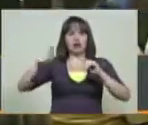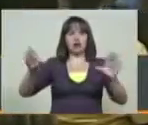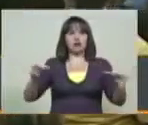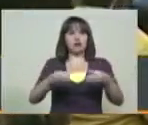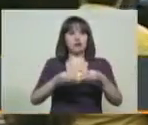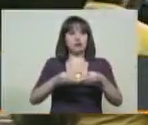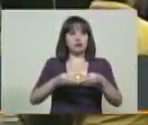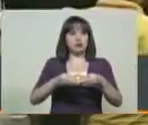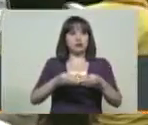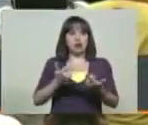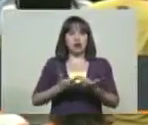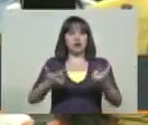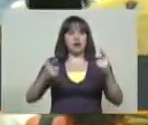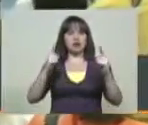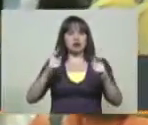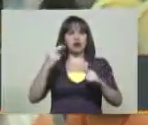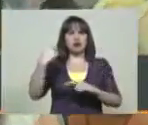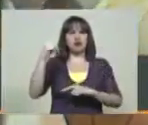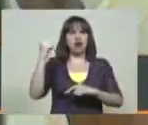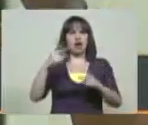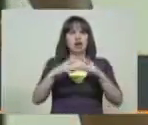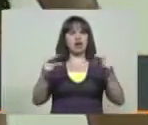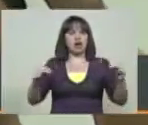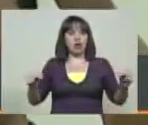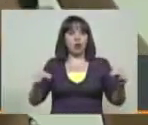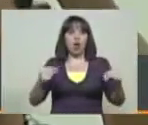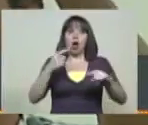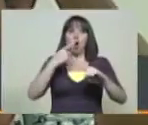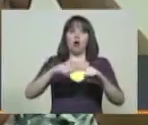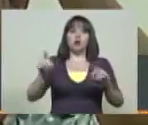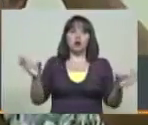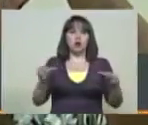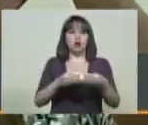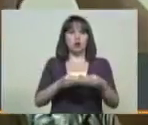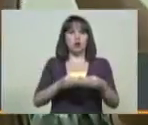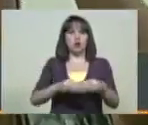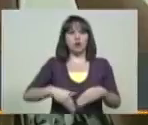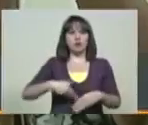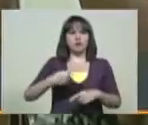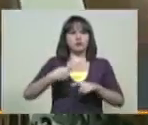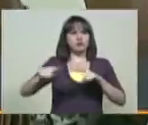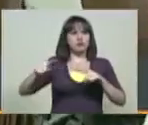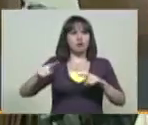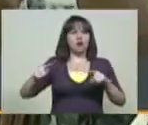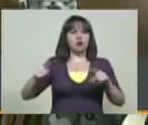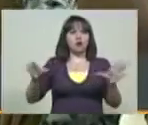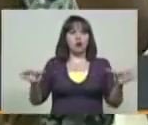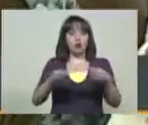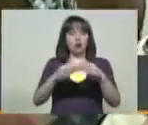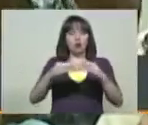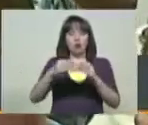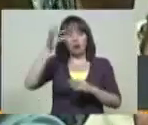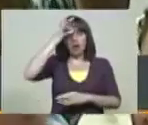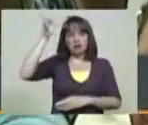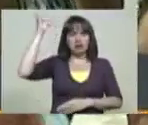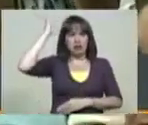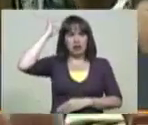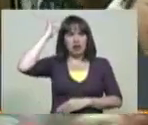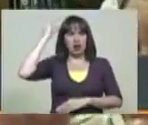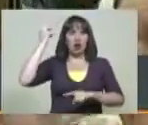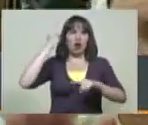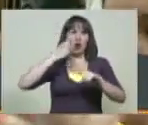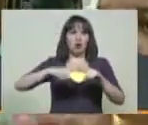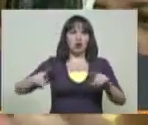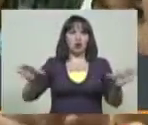liberación nacional de nicaragua partido sortu país vasco frente democrático para la liberación de palestina frente popular